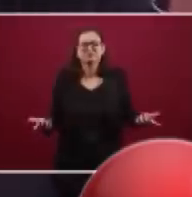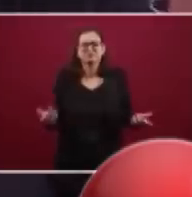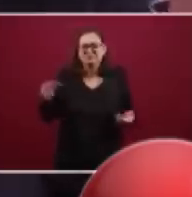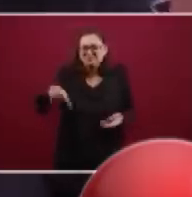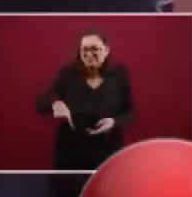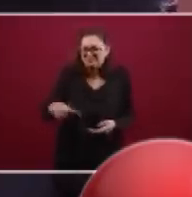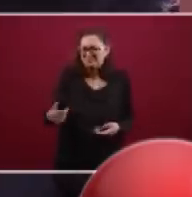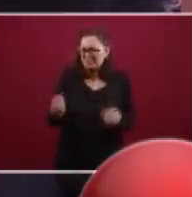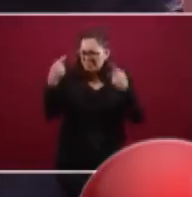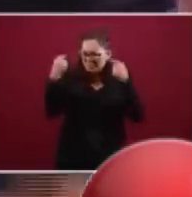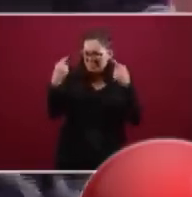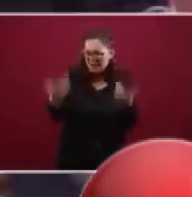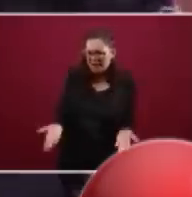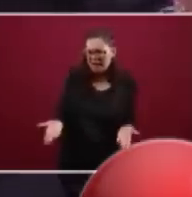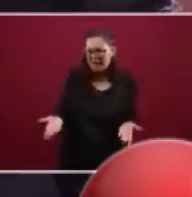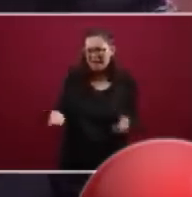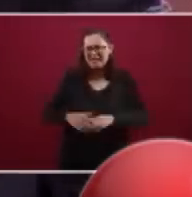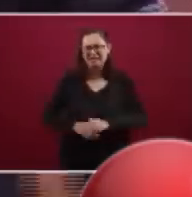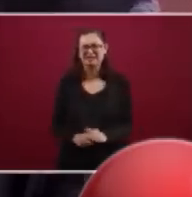esto? O sea,